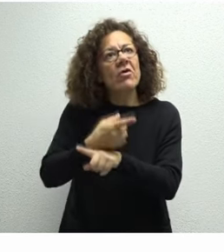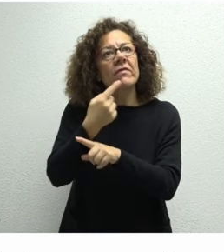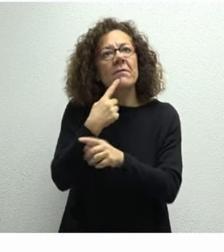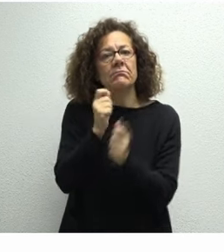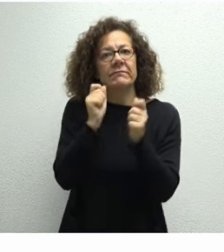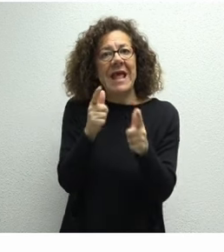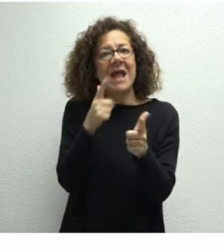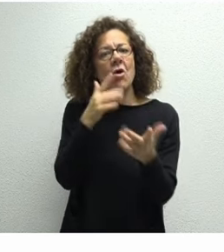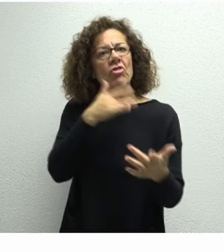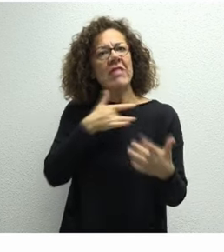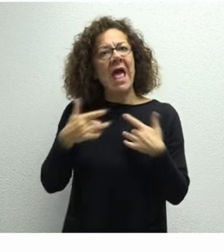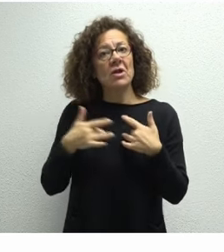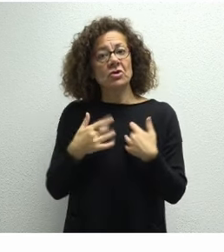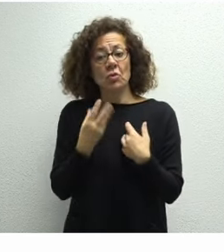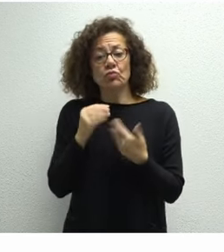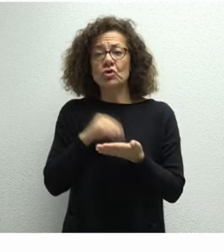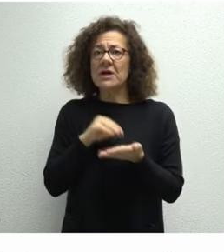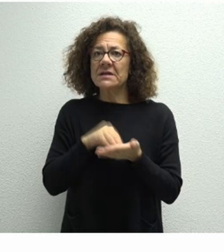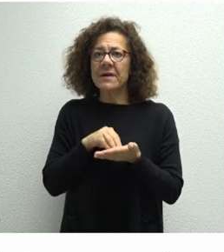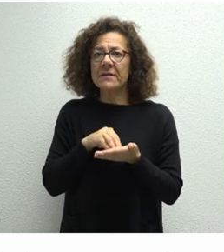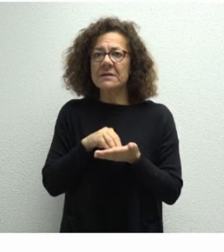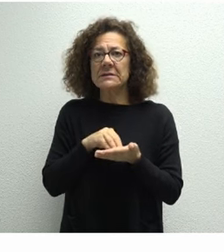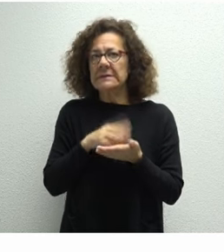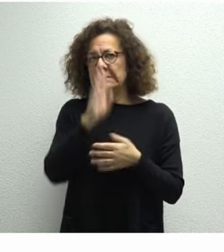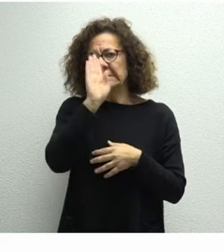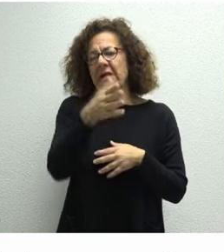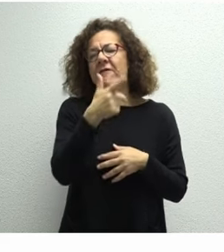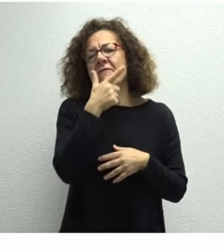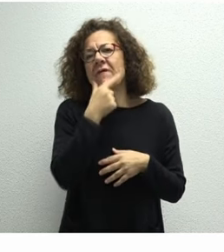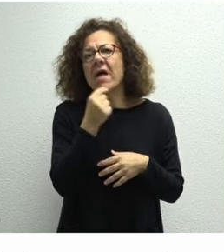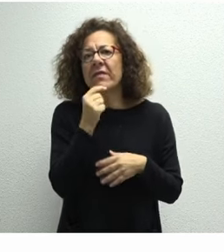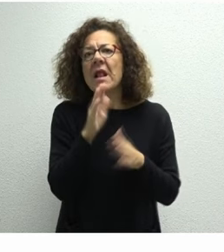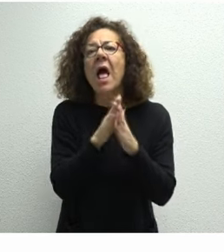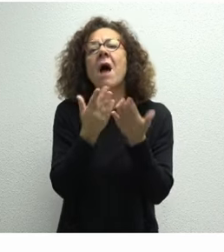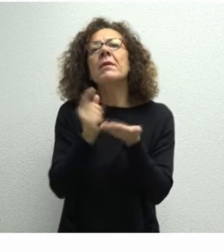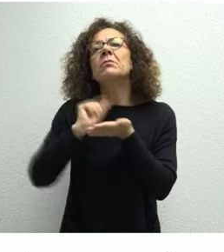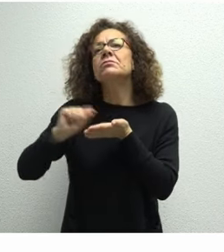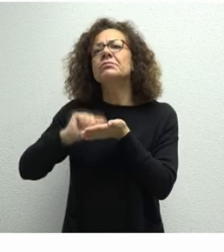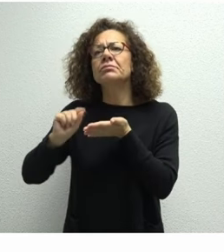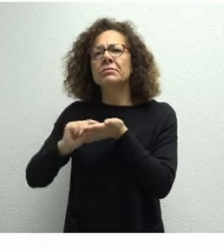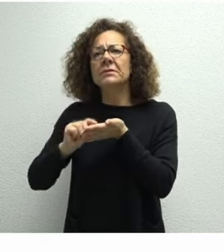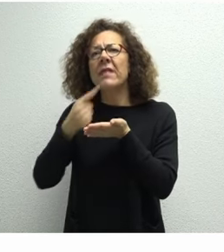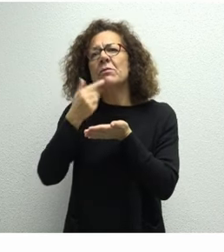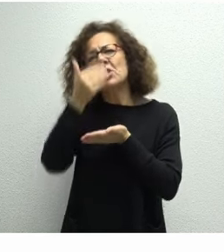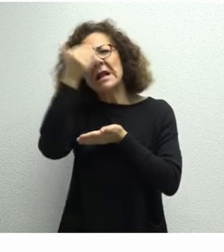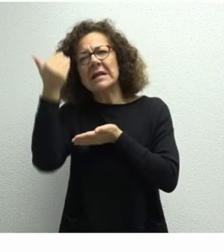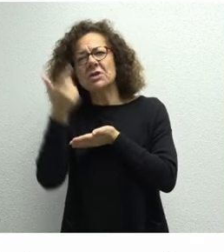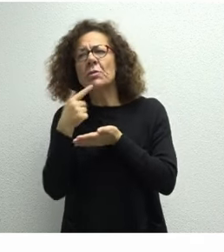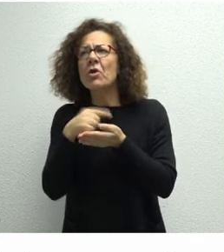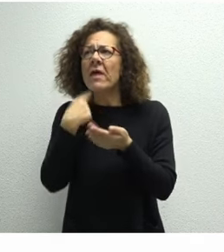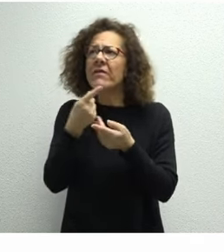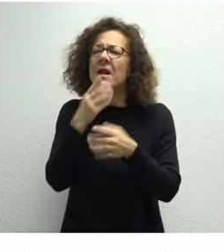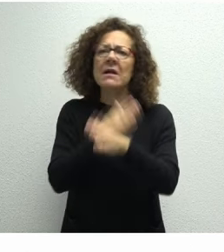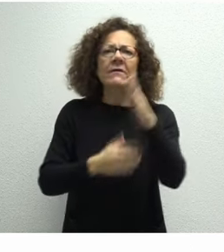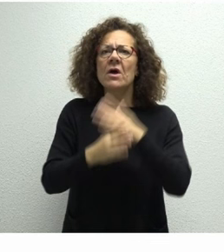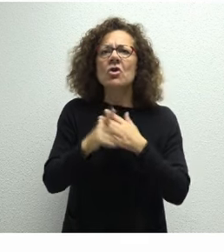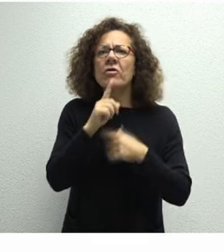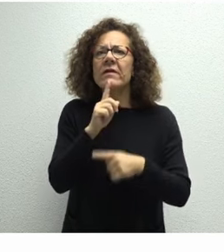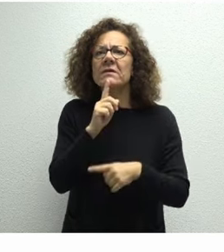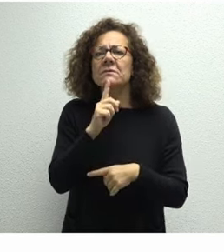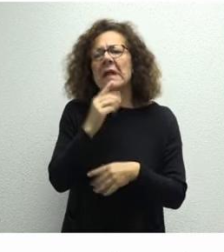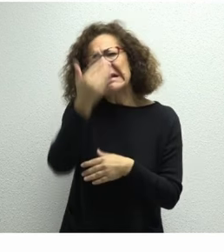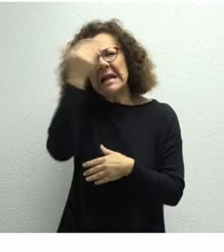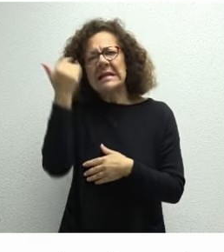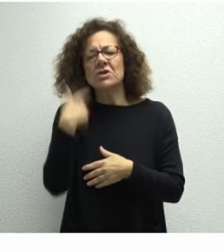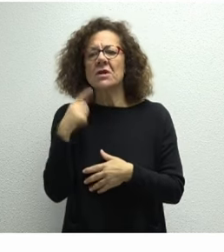diagnóstico muchas veces vamos a lo fácil no abrimos retraso mental o no pone discapacidad pone retraso mental click ya